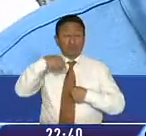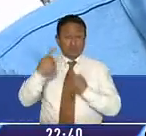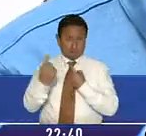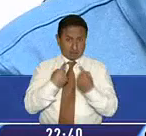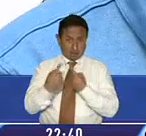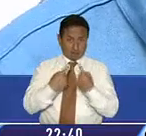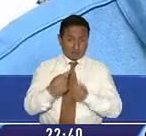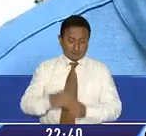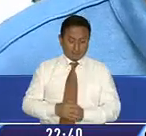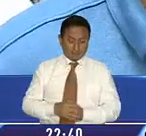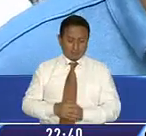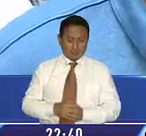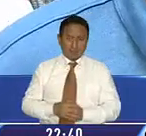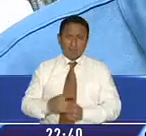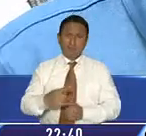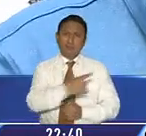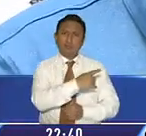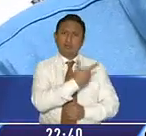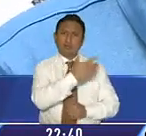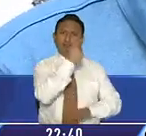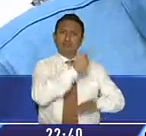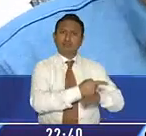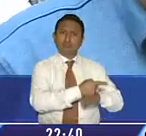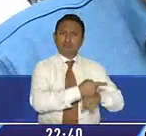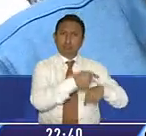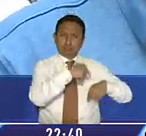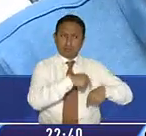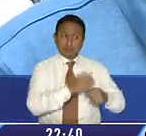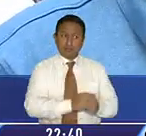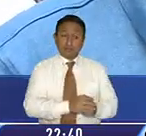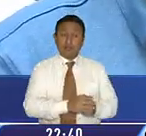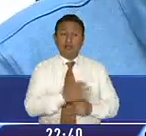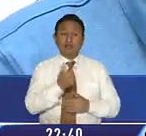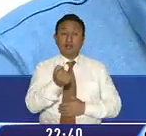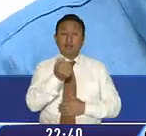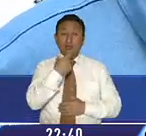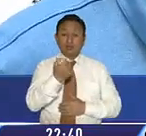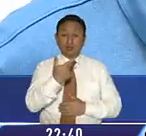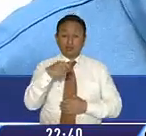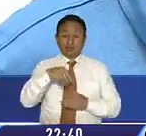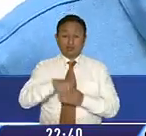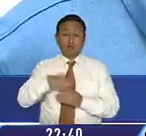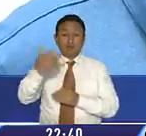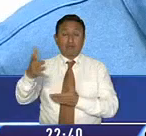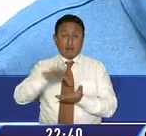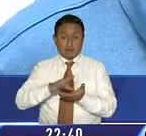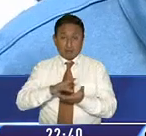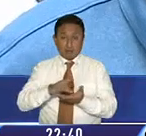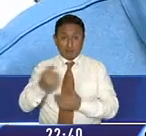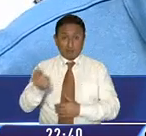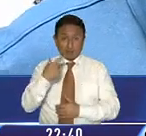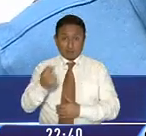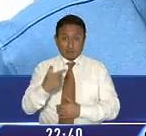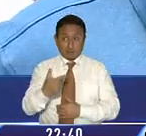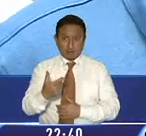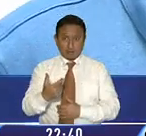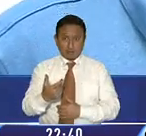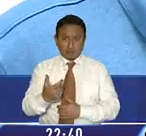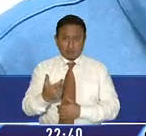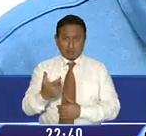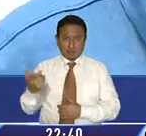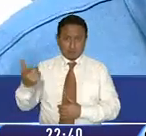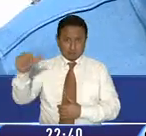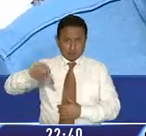por ejemplo, ya se hizo el decreto para que las medicinas sean entregadas por las farmacias privadas. ¿No es conveniente